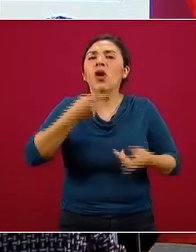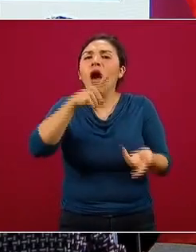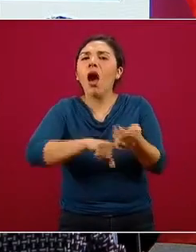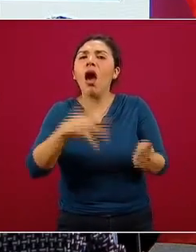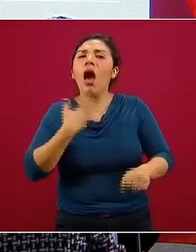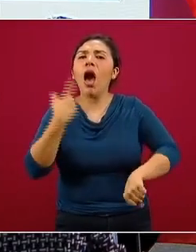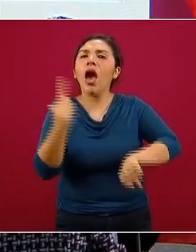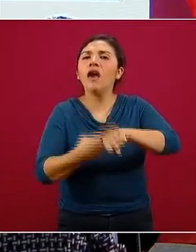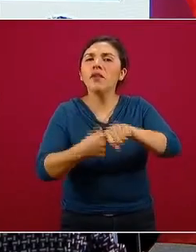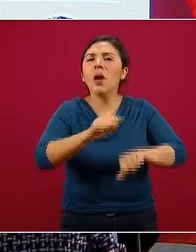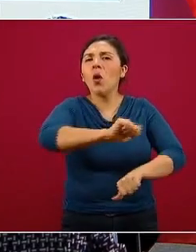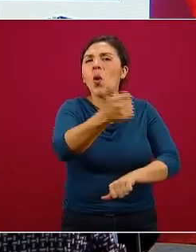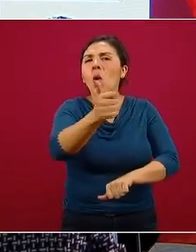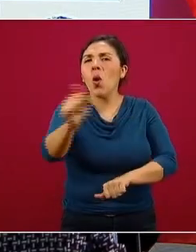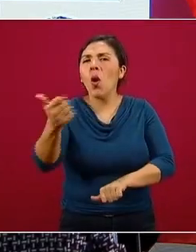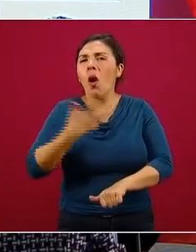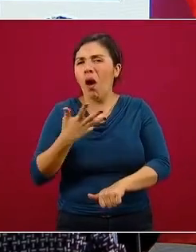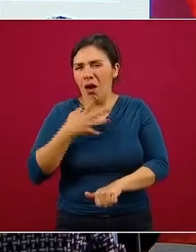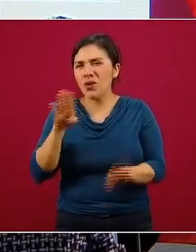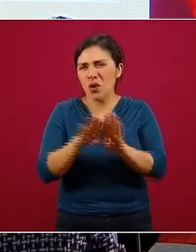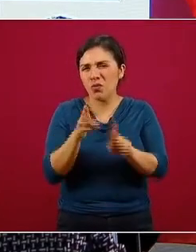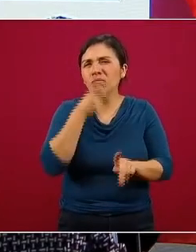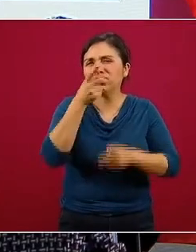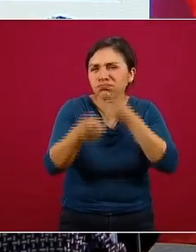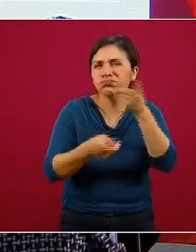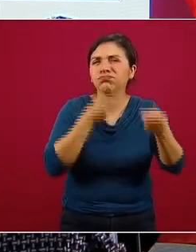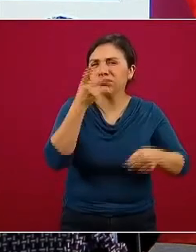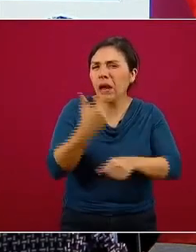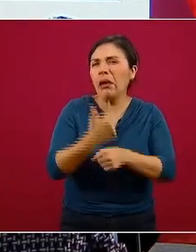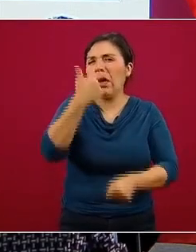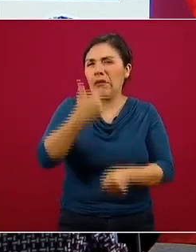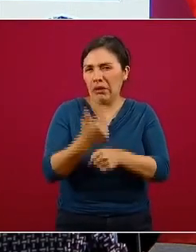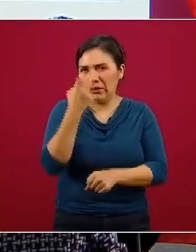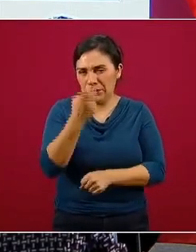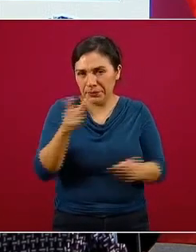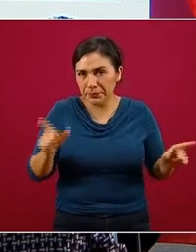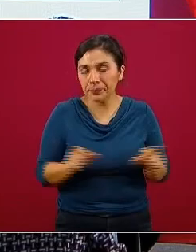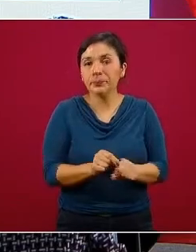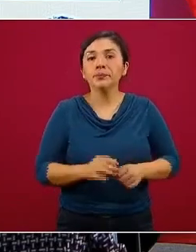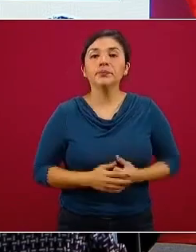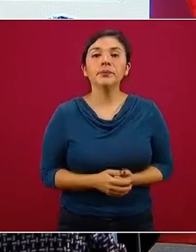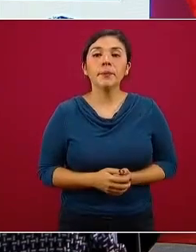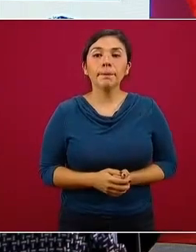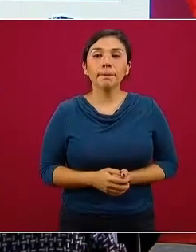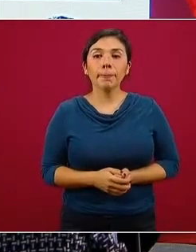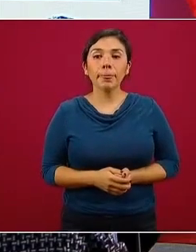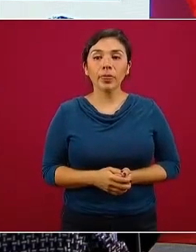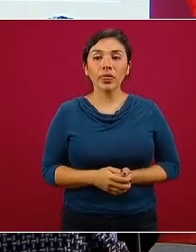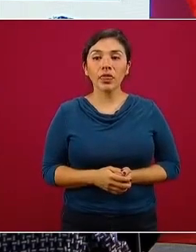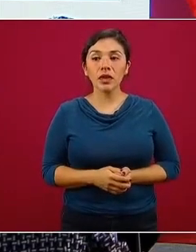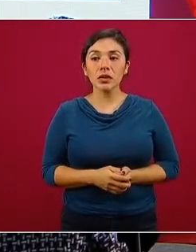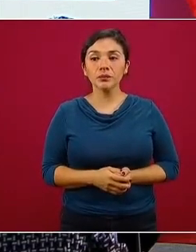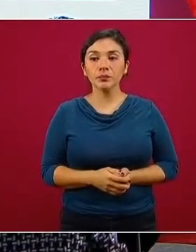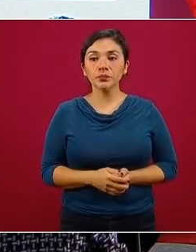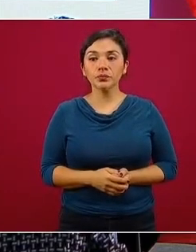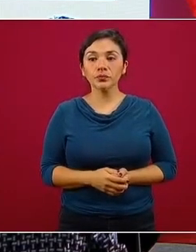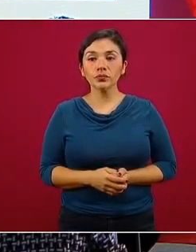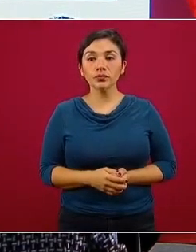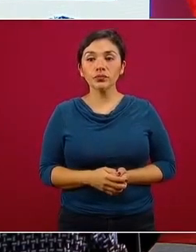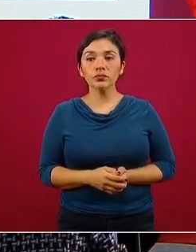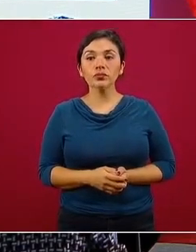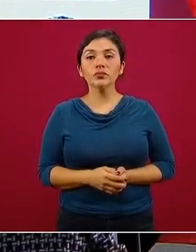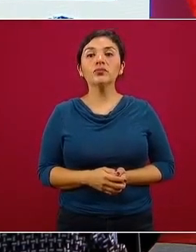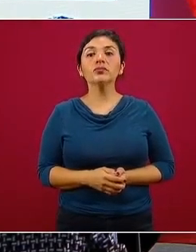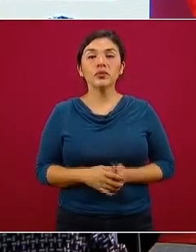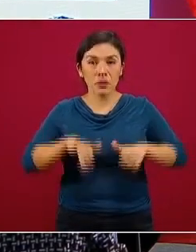también hemos estado refiriéndonos en estas conferencias. Veamos la siguiente diapositiva, que es precisamente